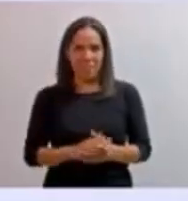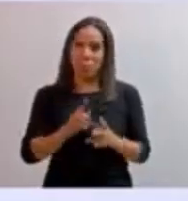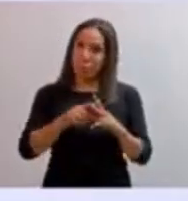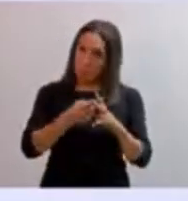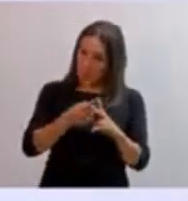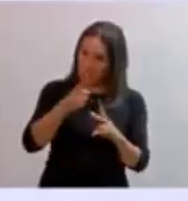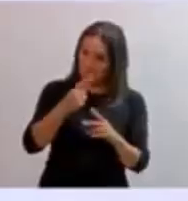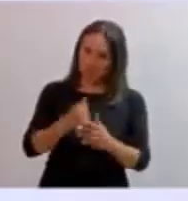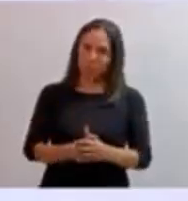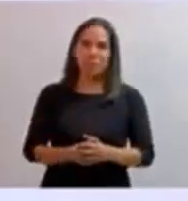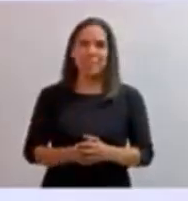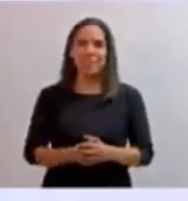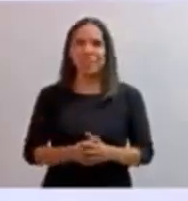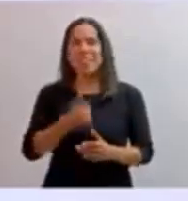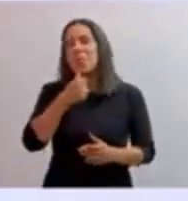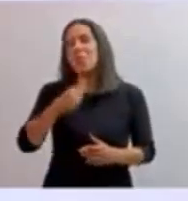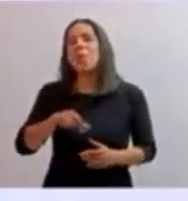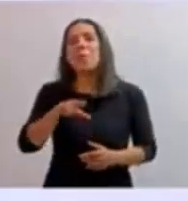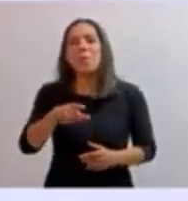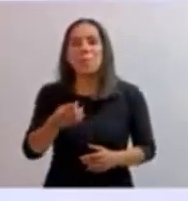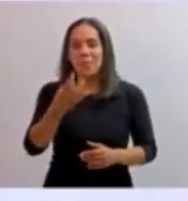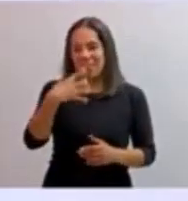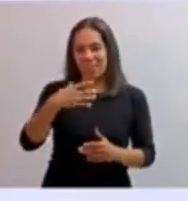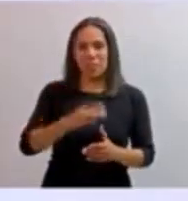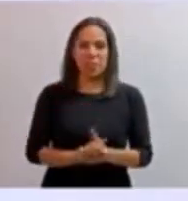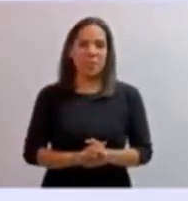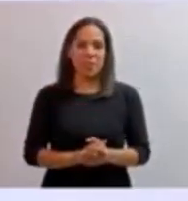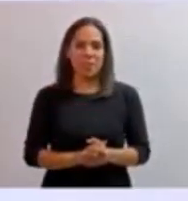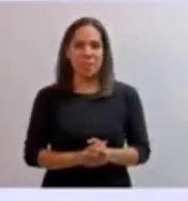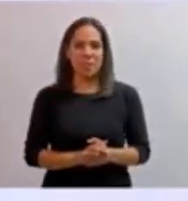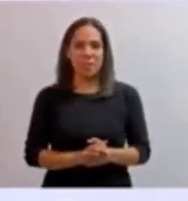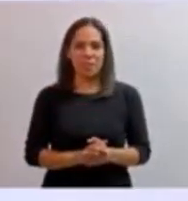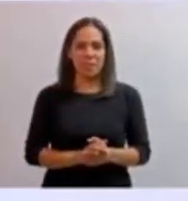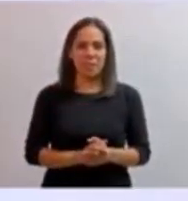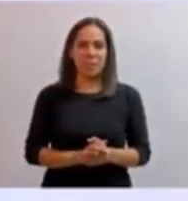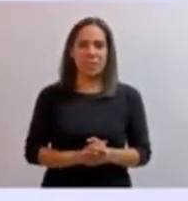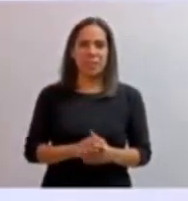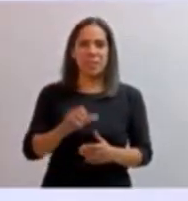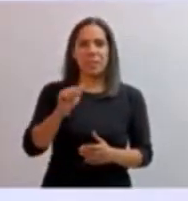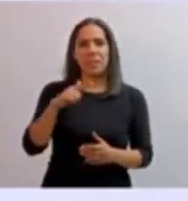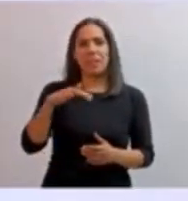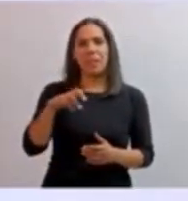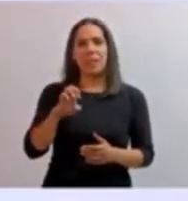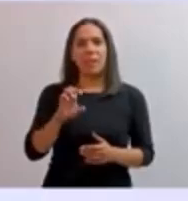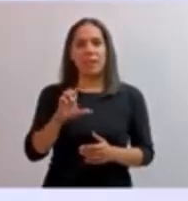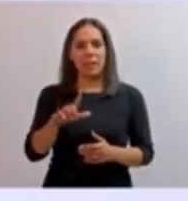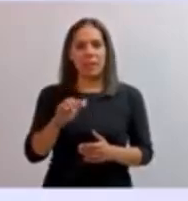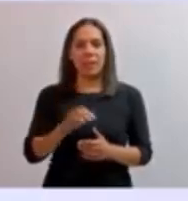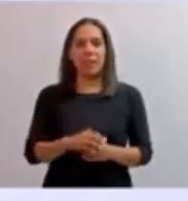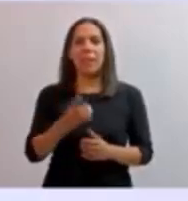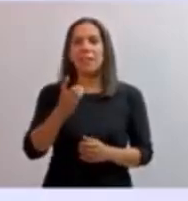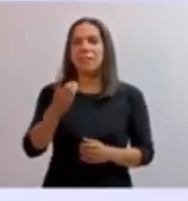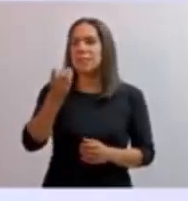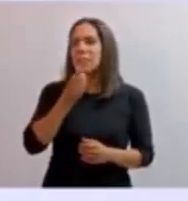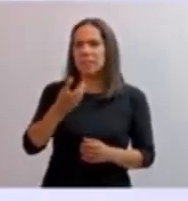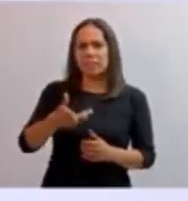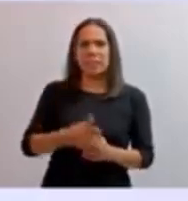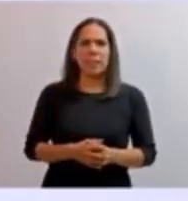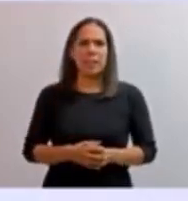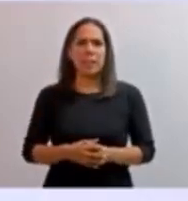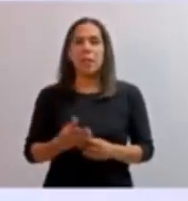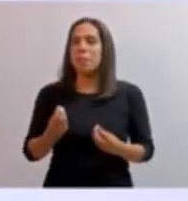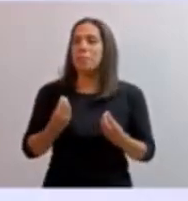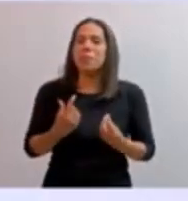empezar con algunos comentarios que nos hicieron. Por ejemplo, tengo el comentario de Ariana Isabel Arteaga Brito, que nos dice: qué